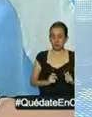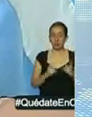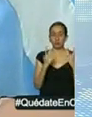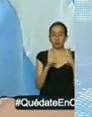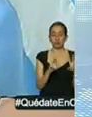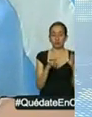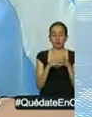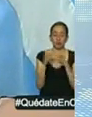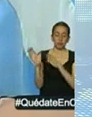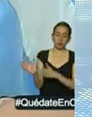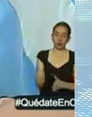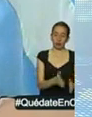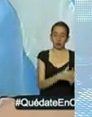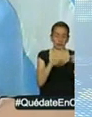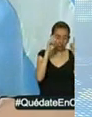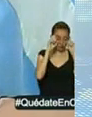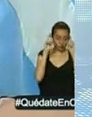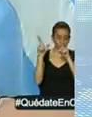Señor,